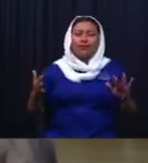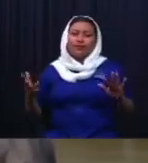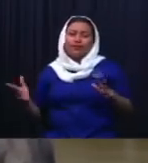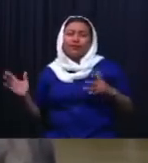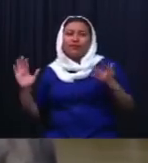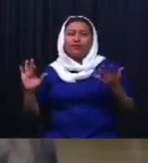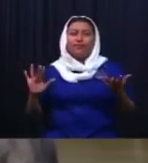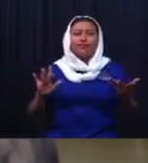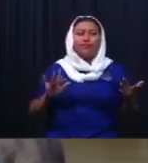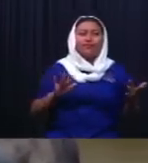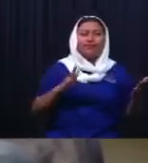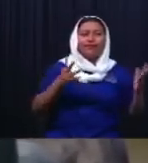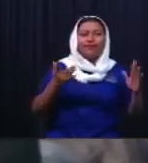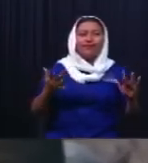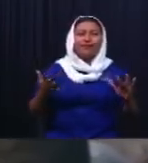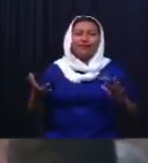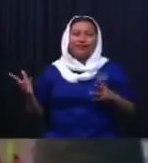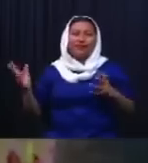mí